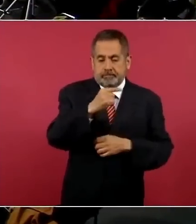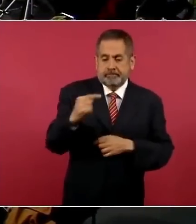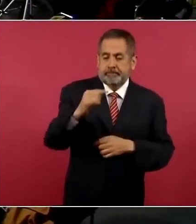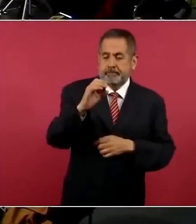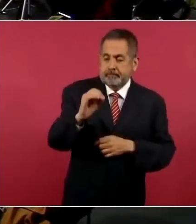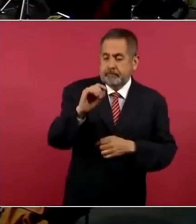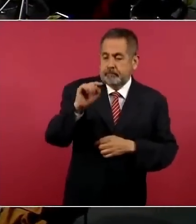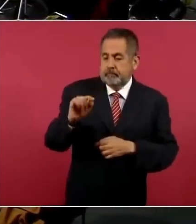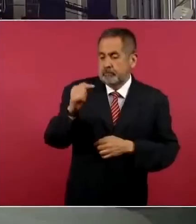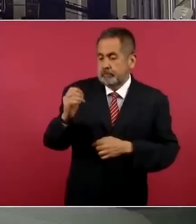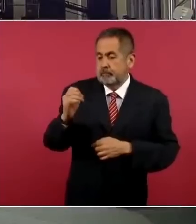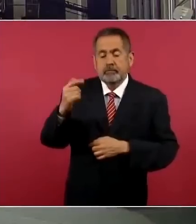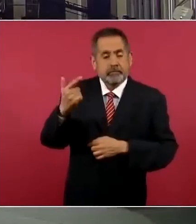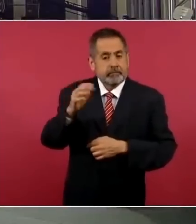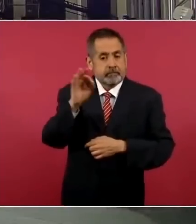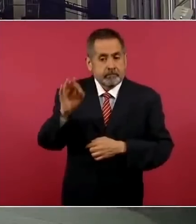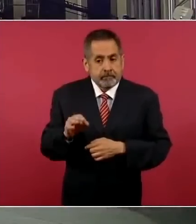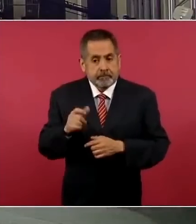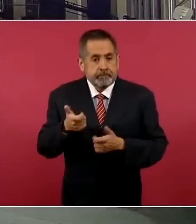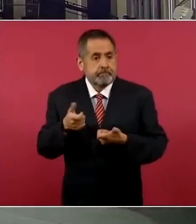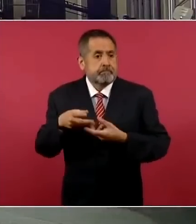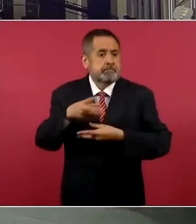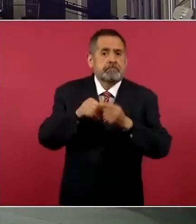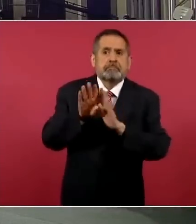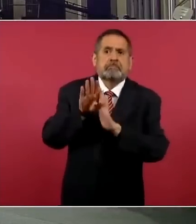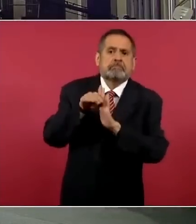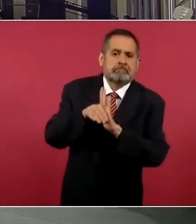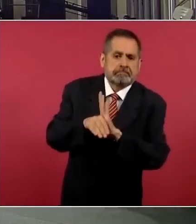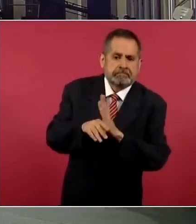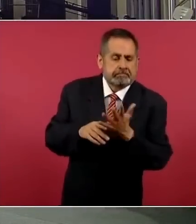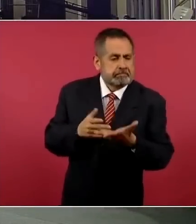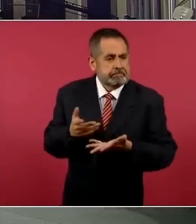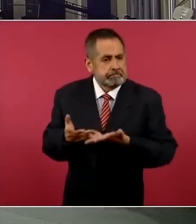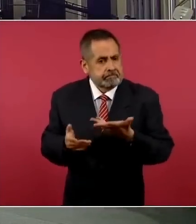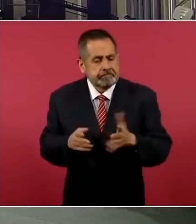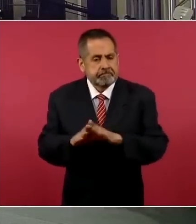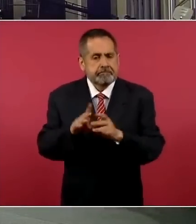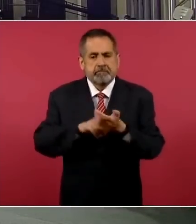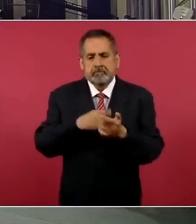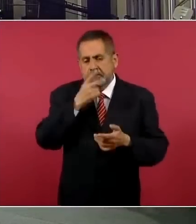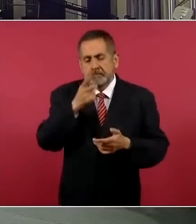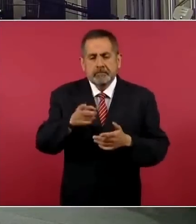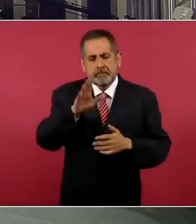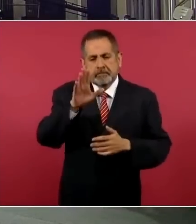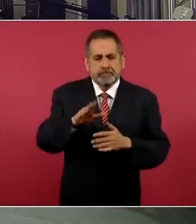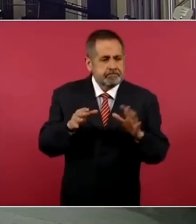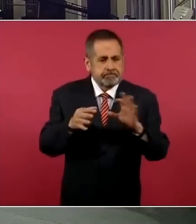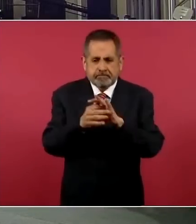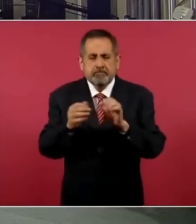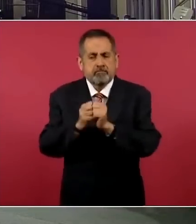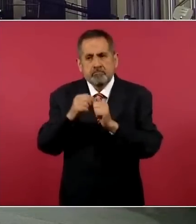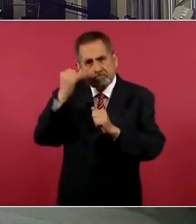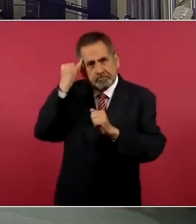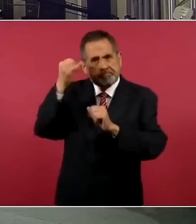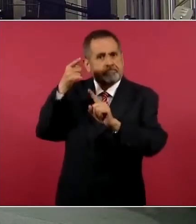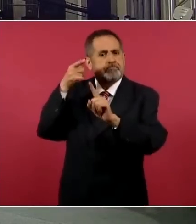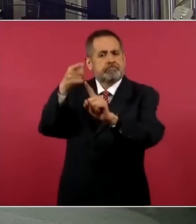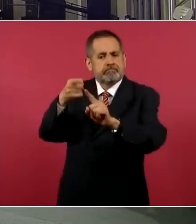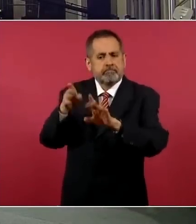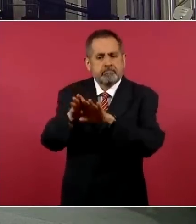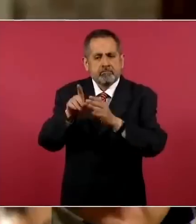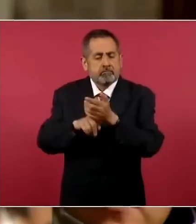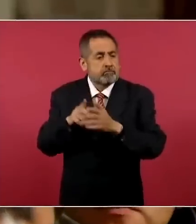0.7% en la actividad económica del país, que se ve o que es, digamos, congruente con las expectativas de